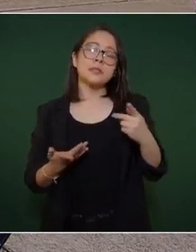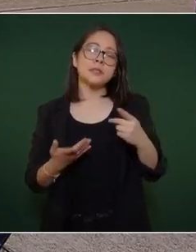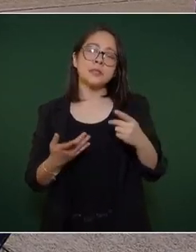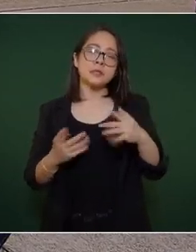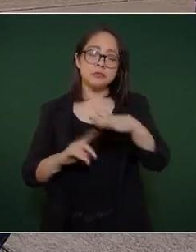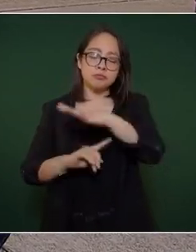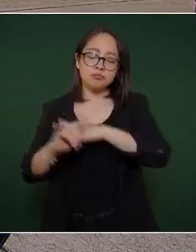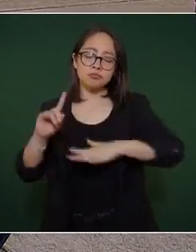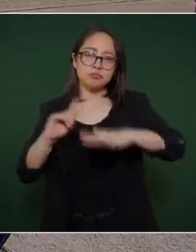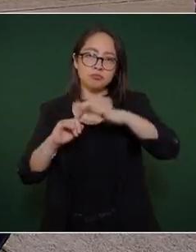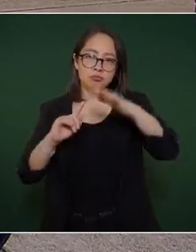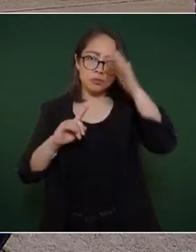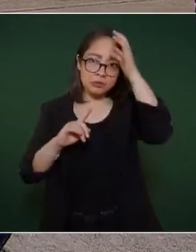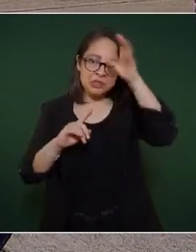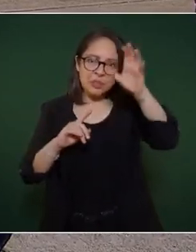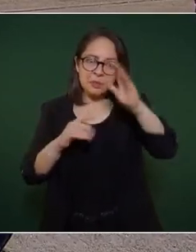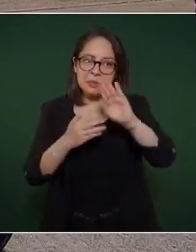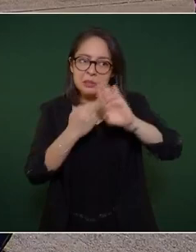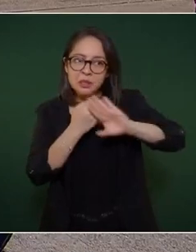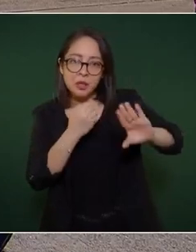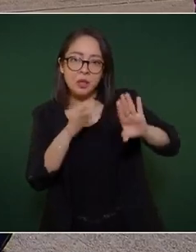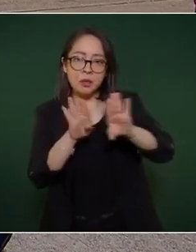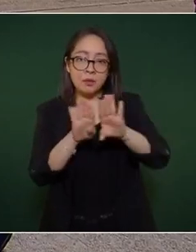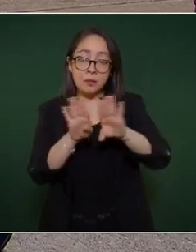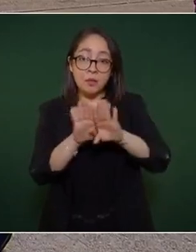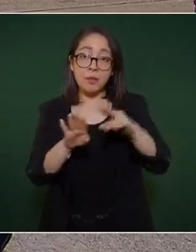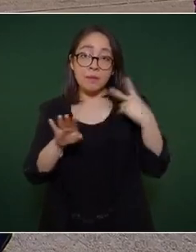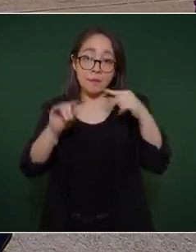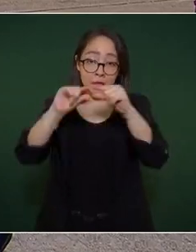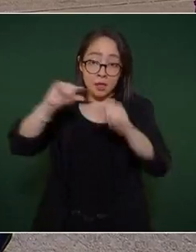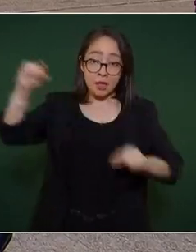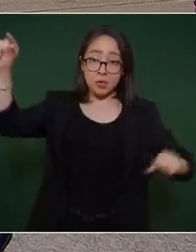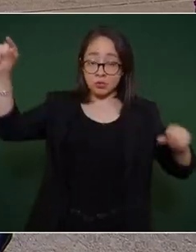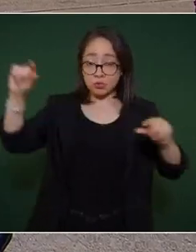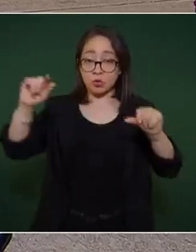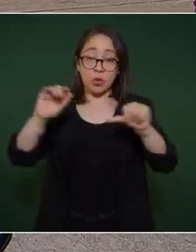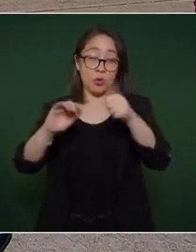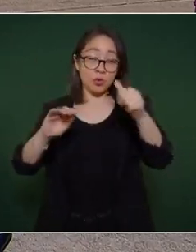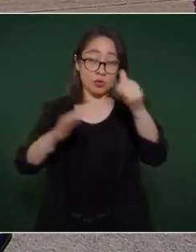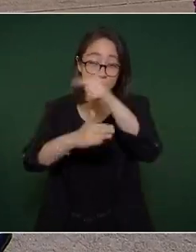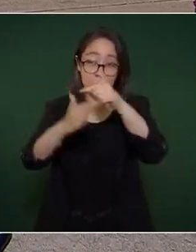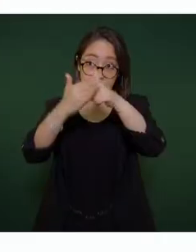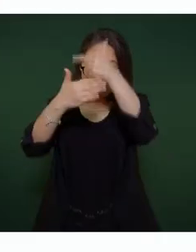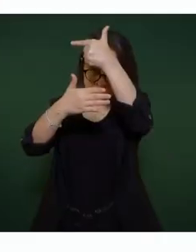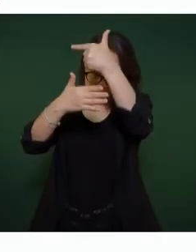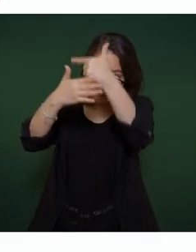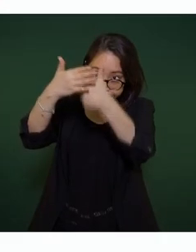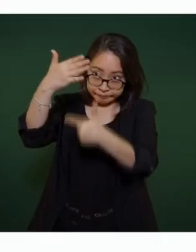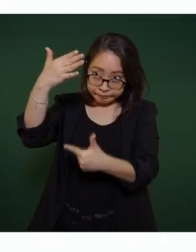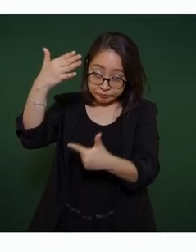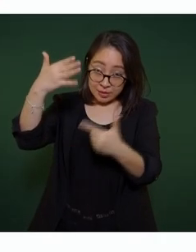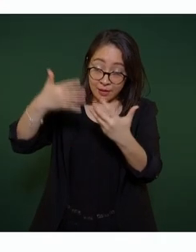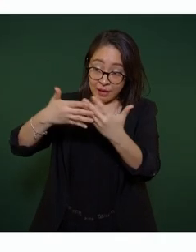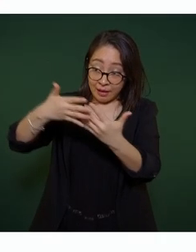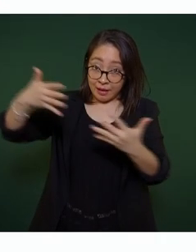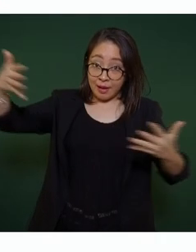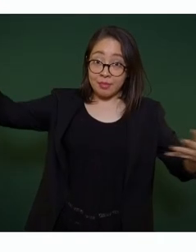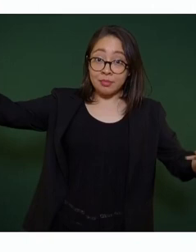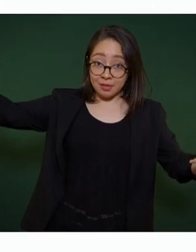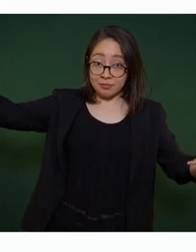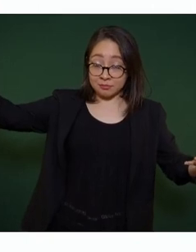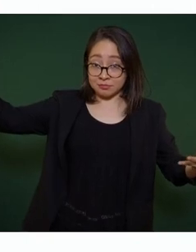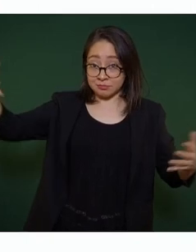Adelante. Veracruz ocupa el 11º lugar de extensión territorial con respecto a todos los demás estados,